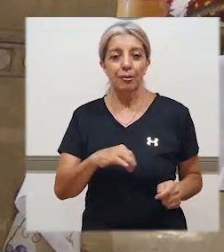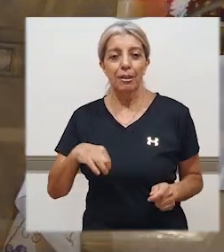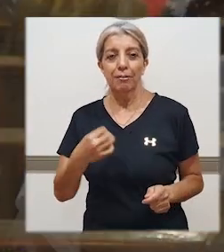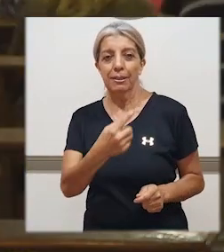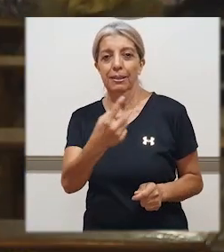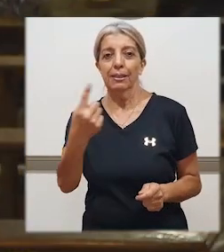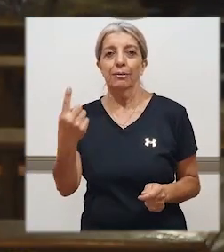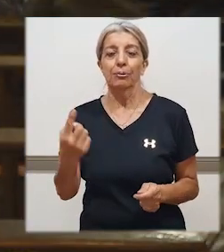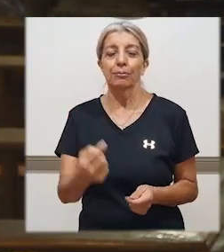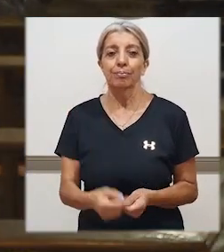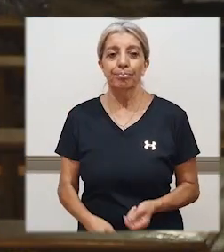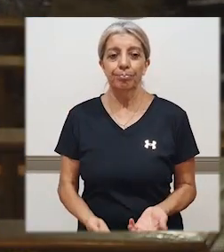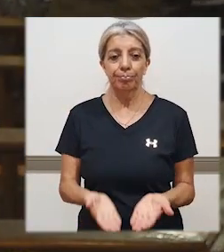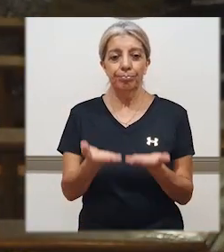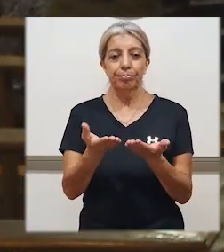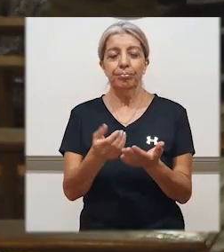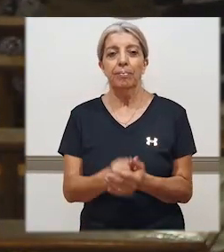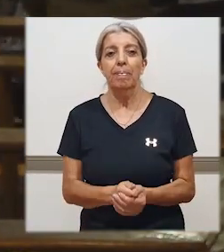y cantamos.